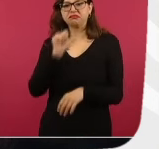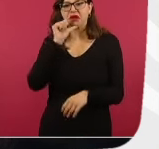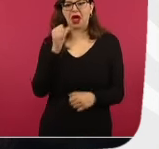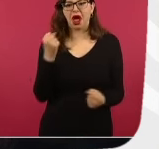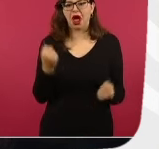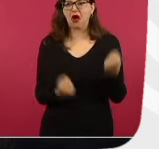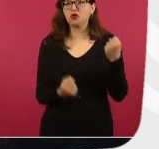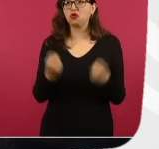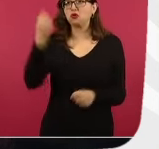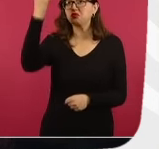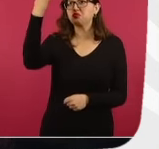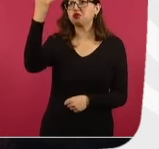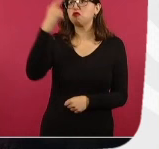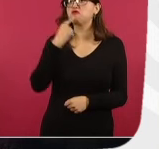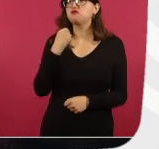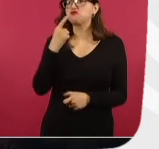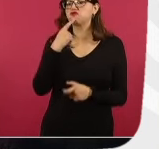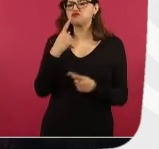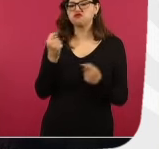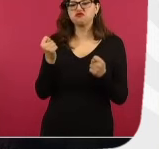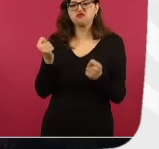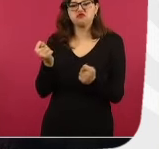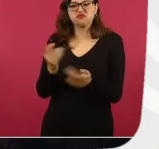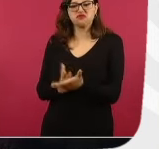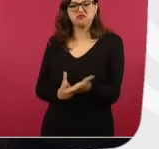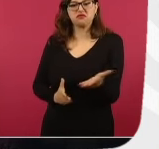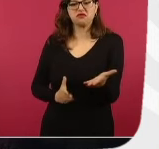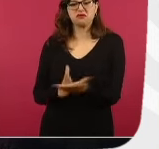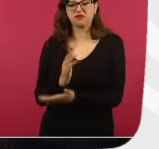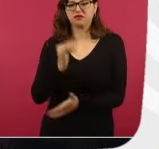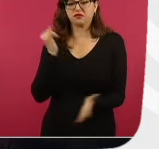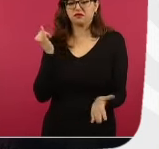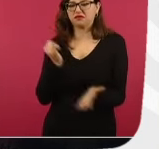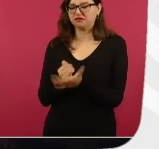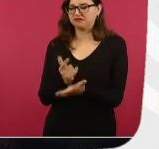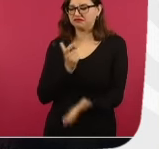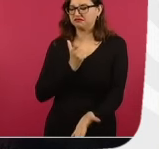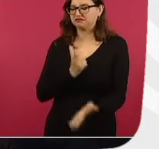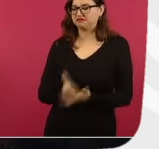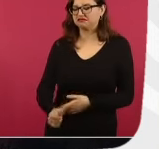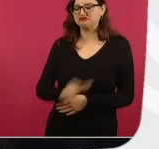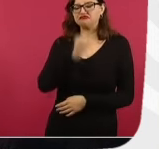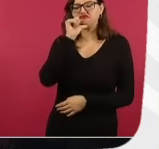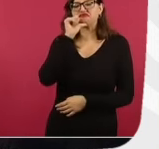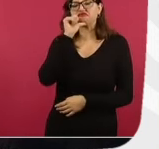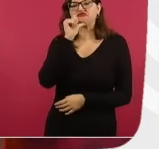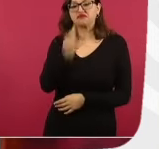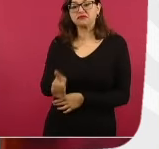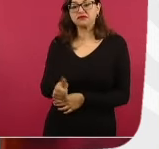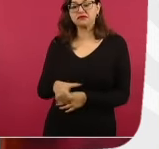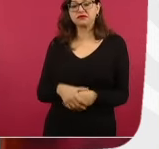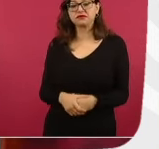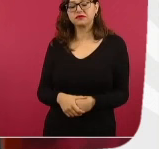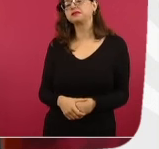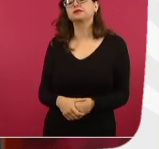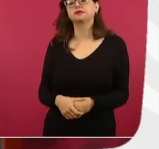altos Eva de impuestos compra y vende piratería